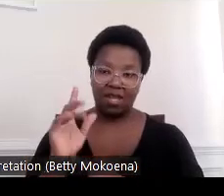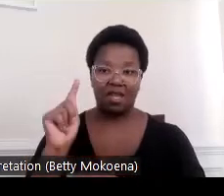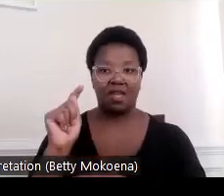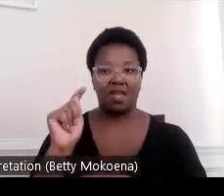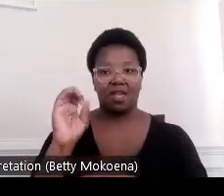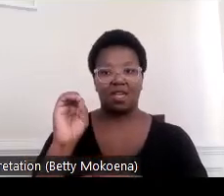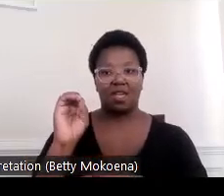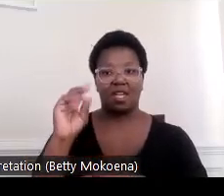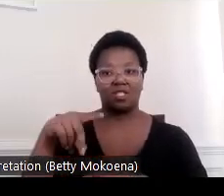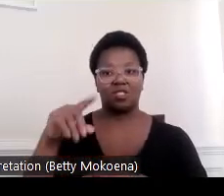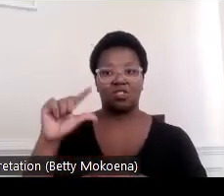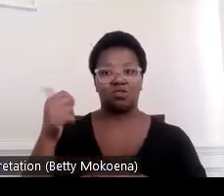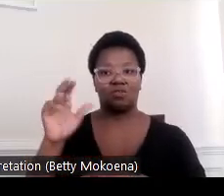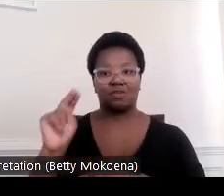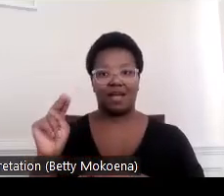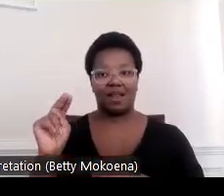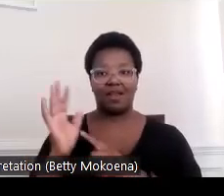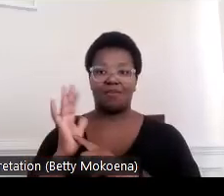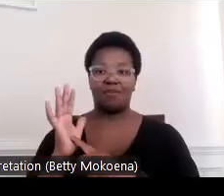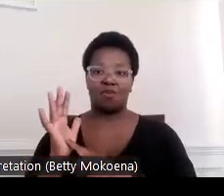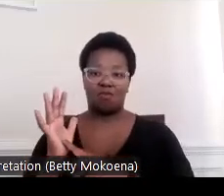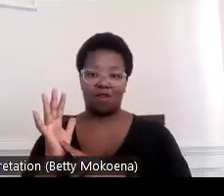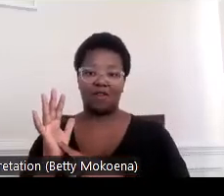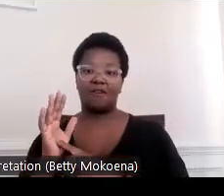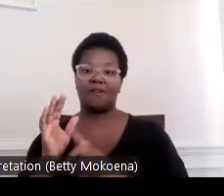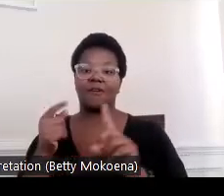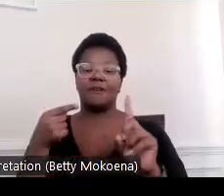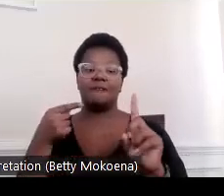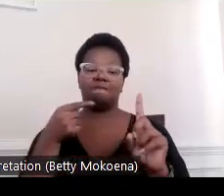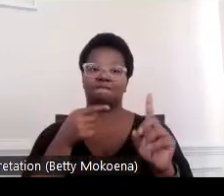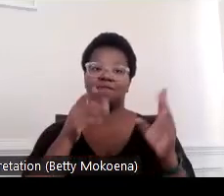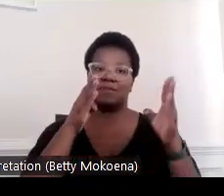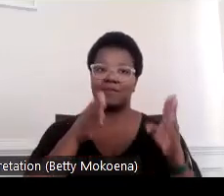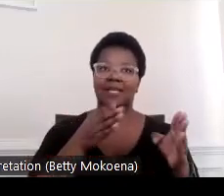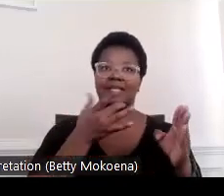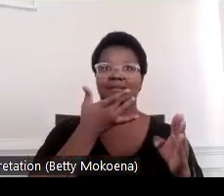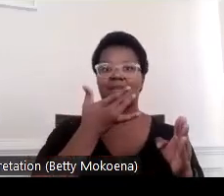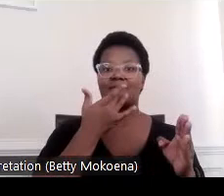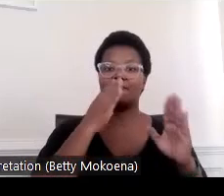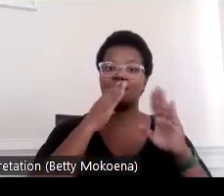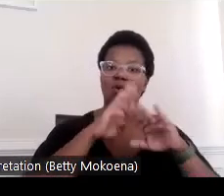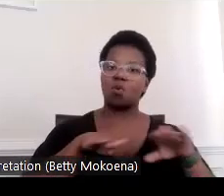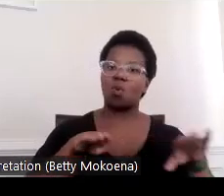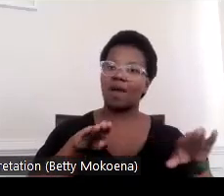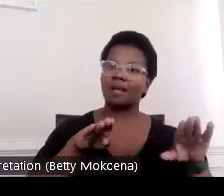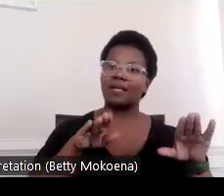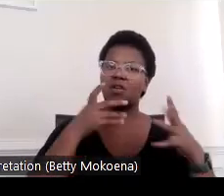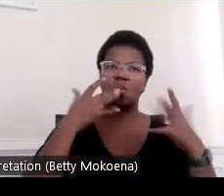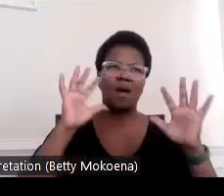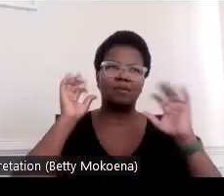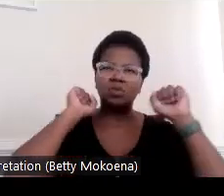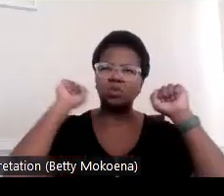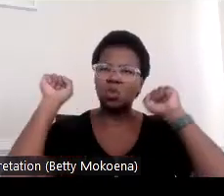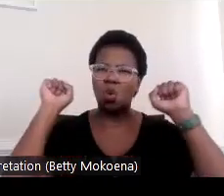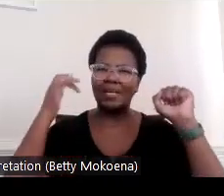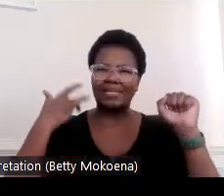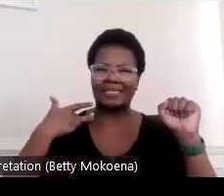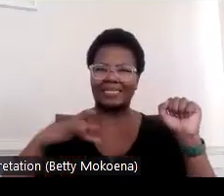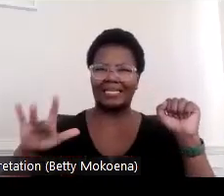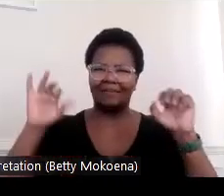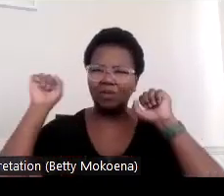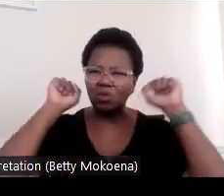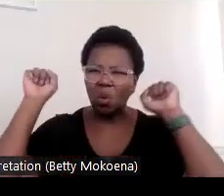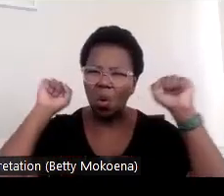Top Gun verdad tiene individuos prefiere hacer una actividad más caderita verdad no le gusta el ruido alto